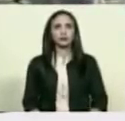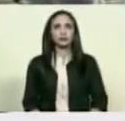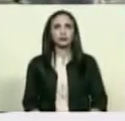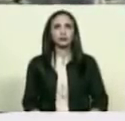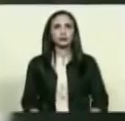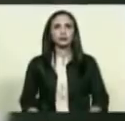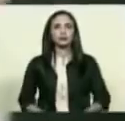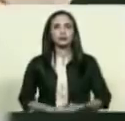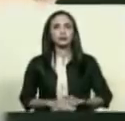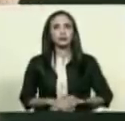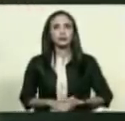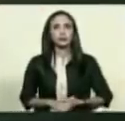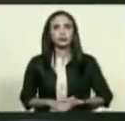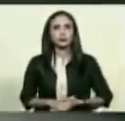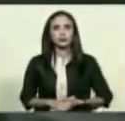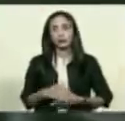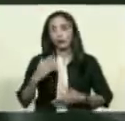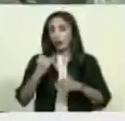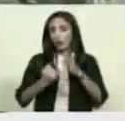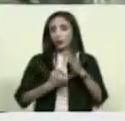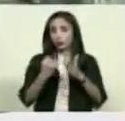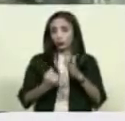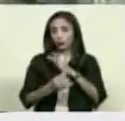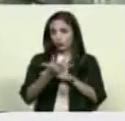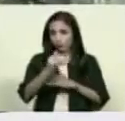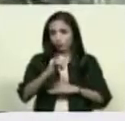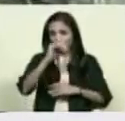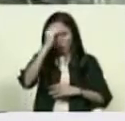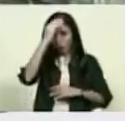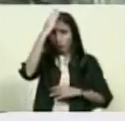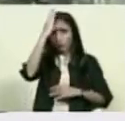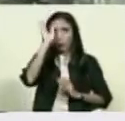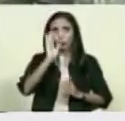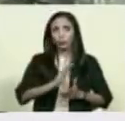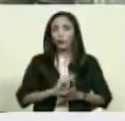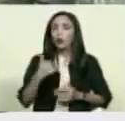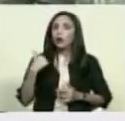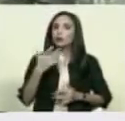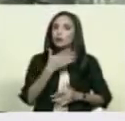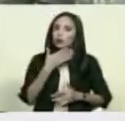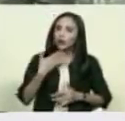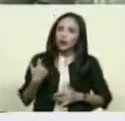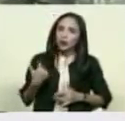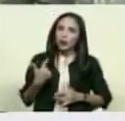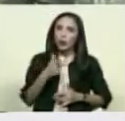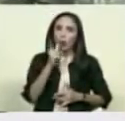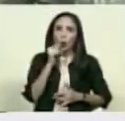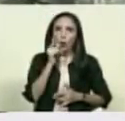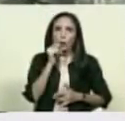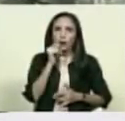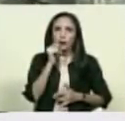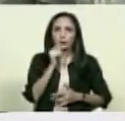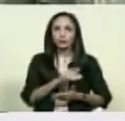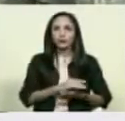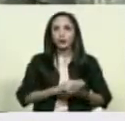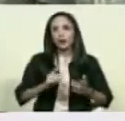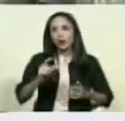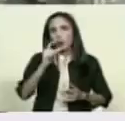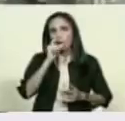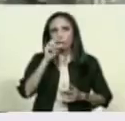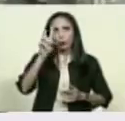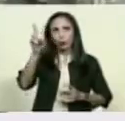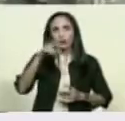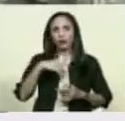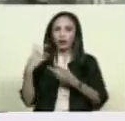Es la institución que tiene la fuerza. Yo quiero un comentario de nuestro gobernador joven del estado Miranda, Héctor Rodríguez